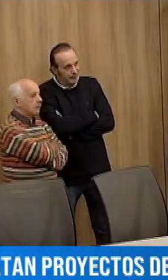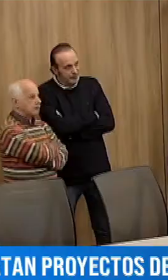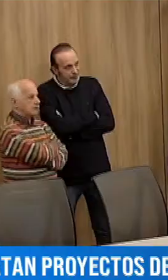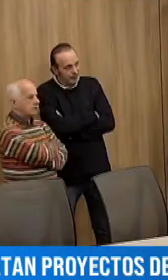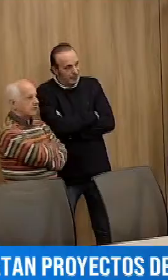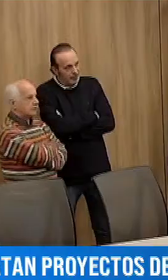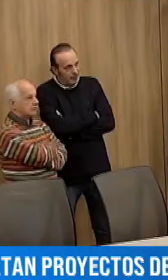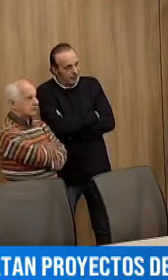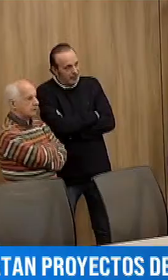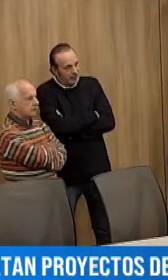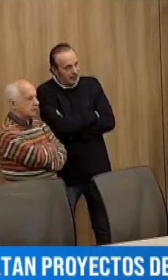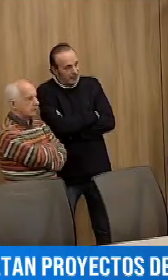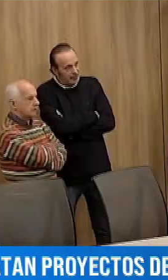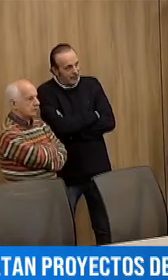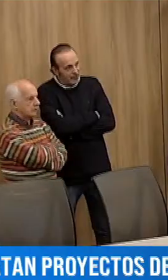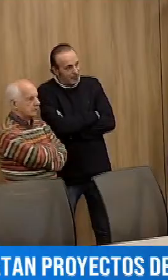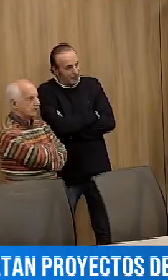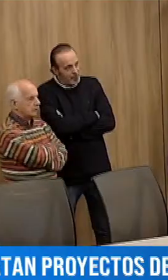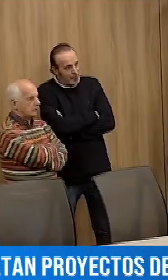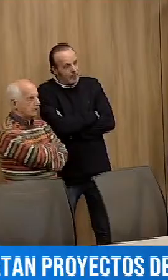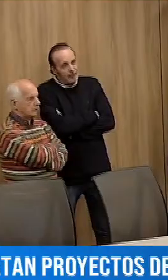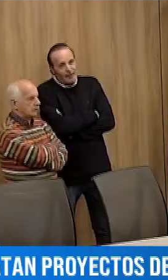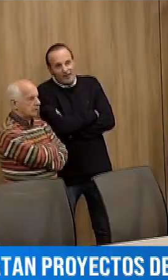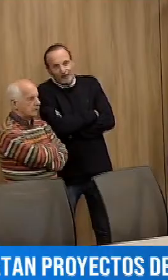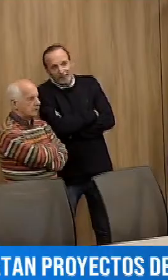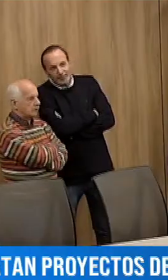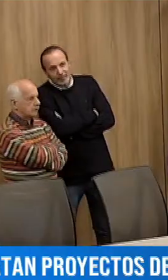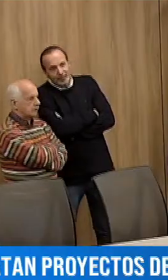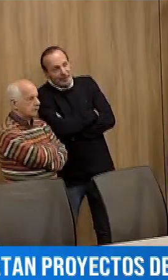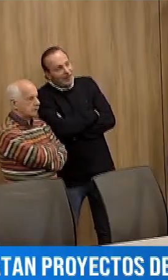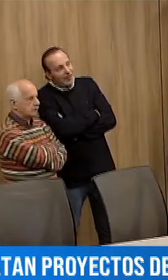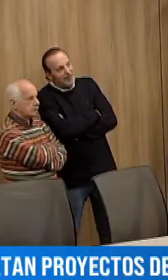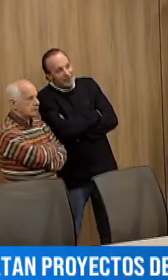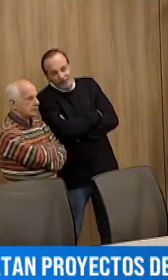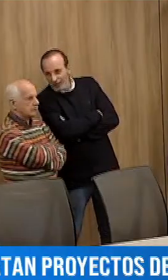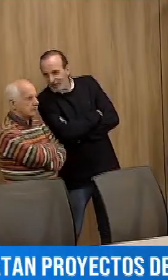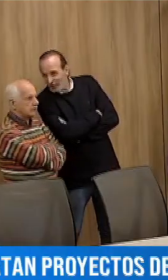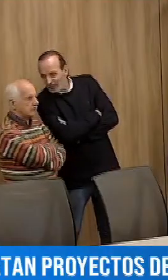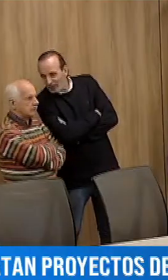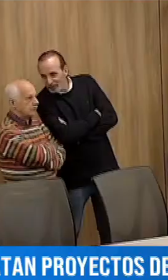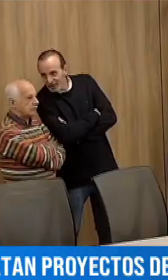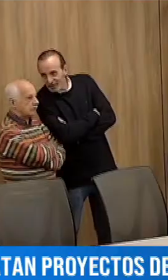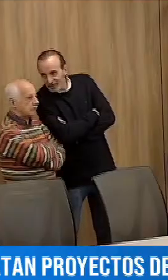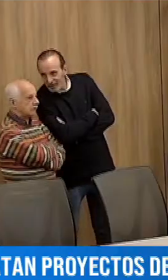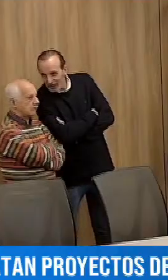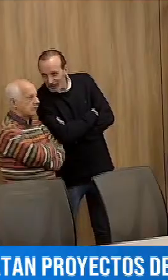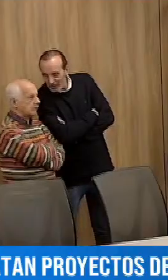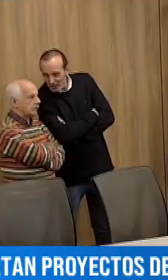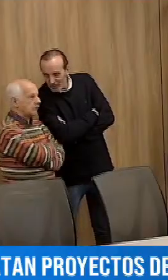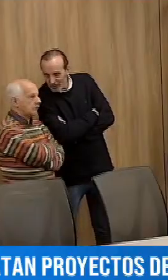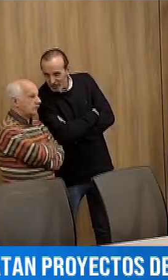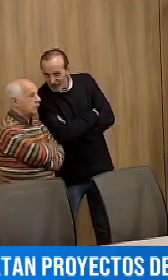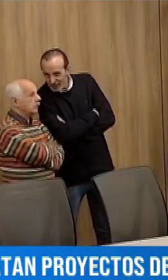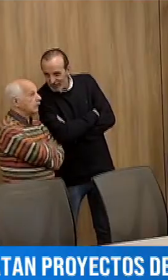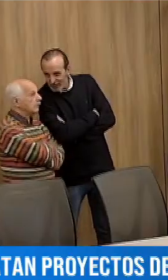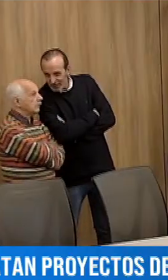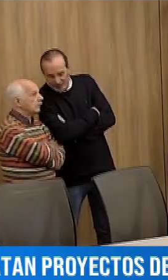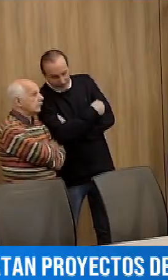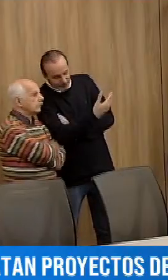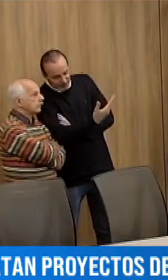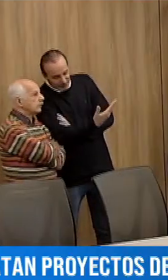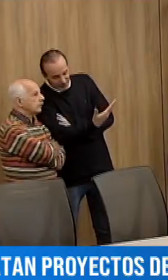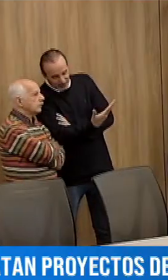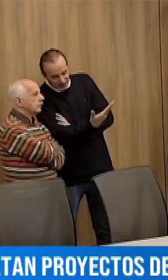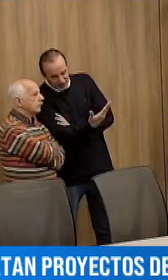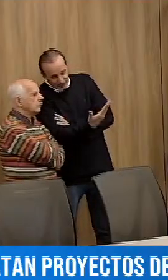en la provincia de Buenos Aires? Es algo que es todavía una incógnita, teniendo en cuenta que Abad elevó el tono esta semana a